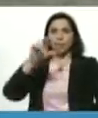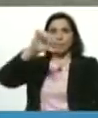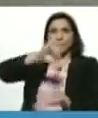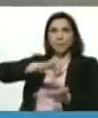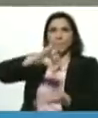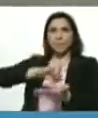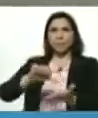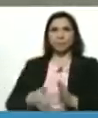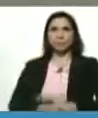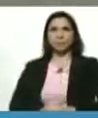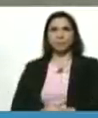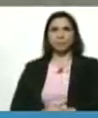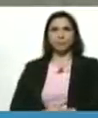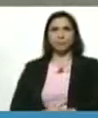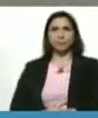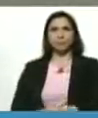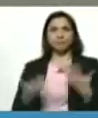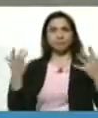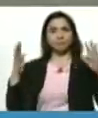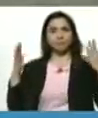islámica de irán